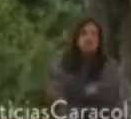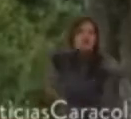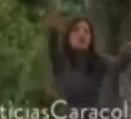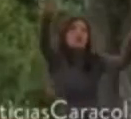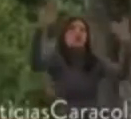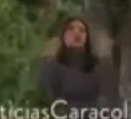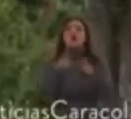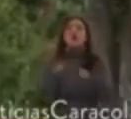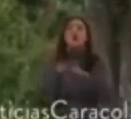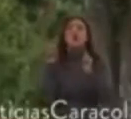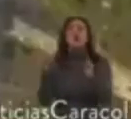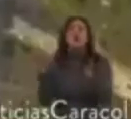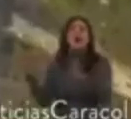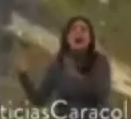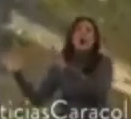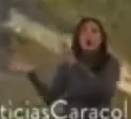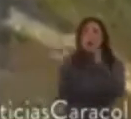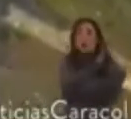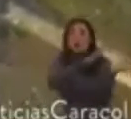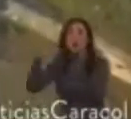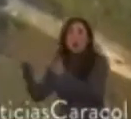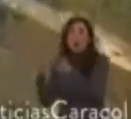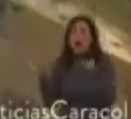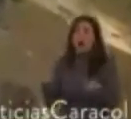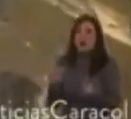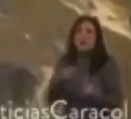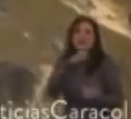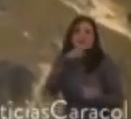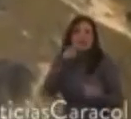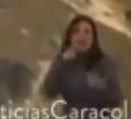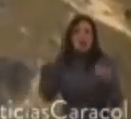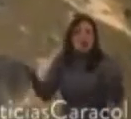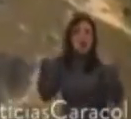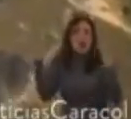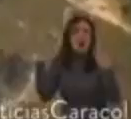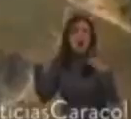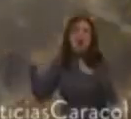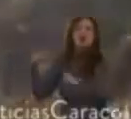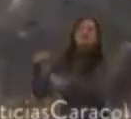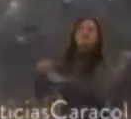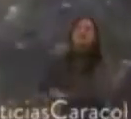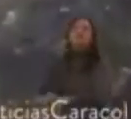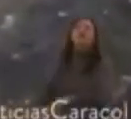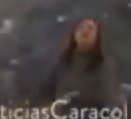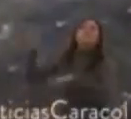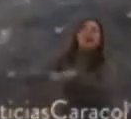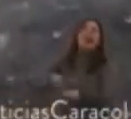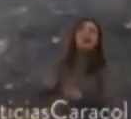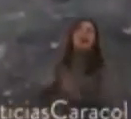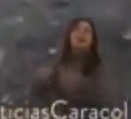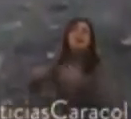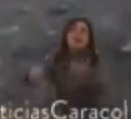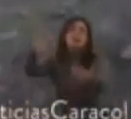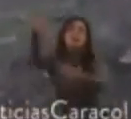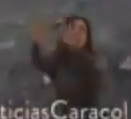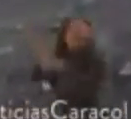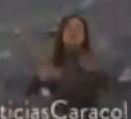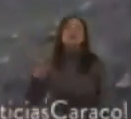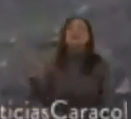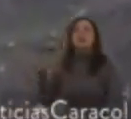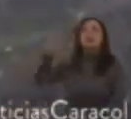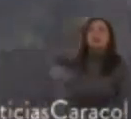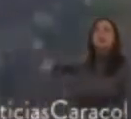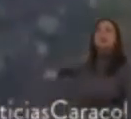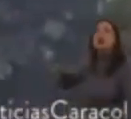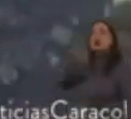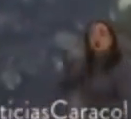propaga de manera rápida por los fuertes vientos y la temporada seca que estamos viviendo. Entonces se ve a manos de personas